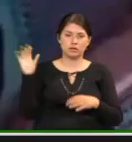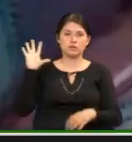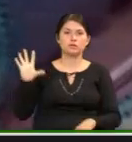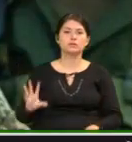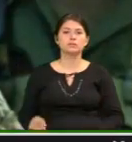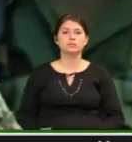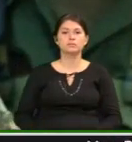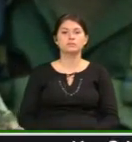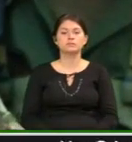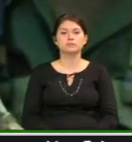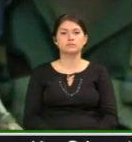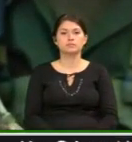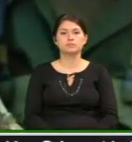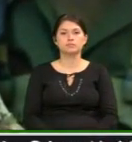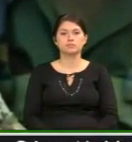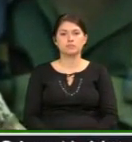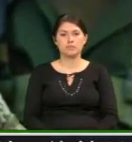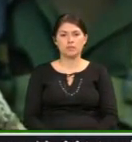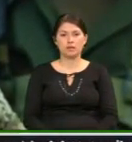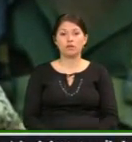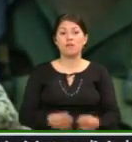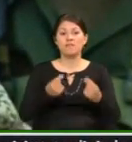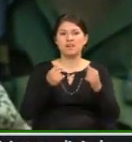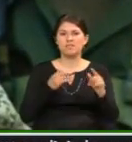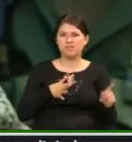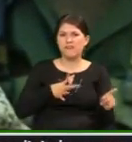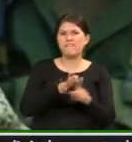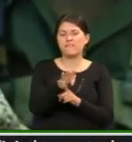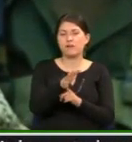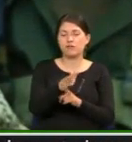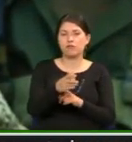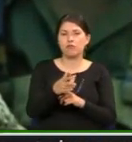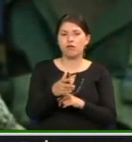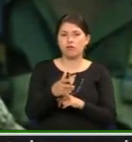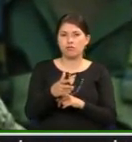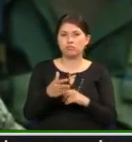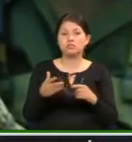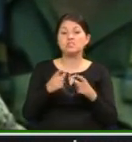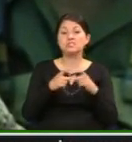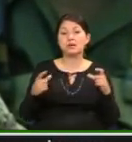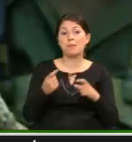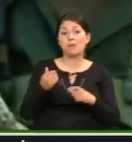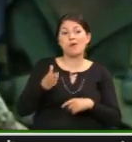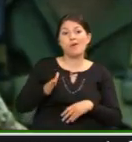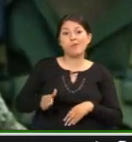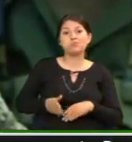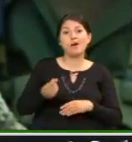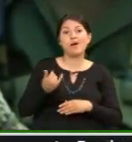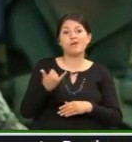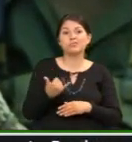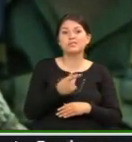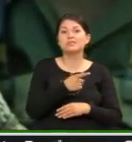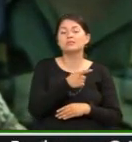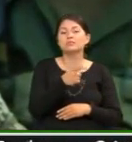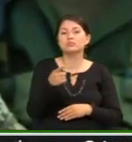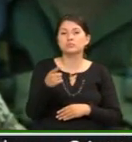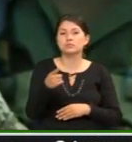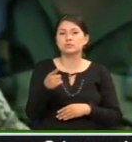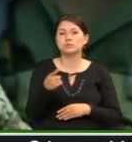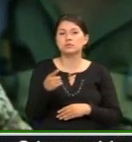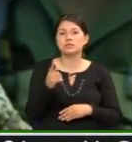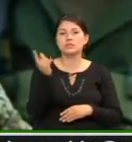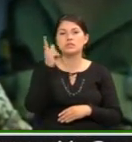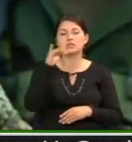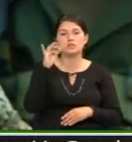región. Se atacaron las finanzas, se atacó la chequera y el bolsillo del